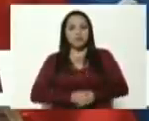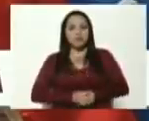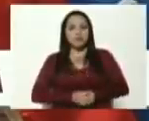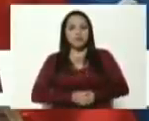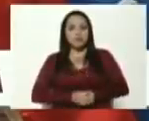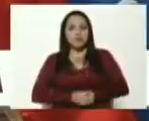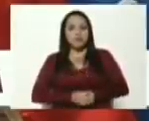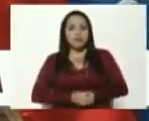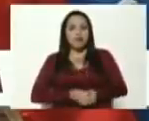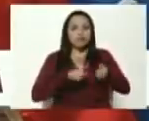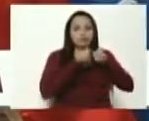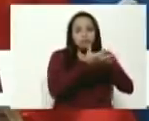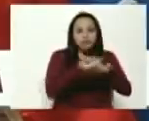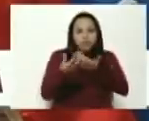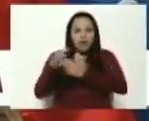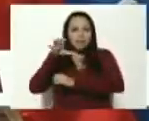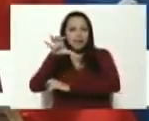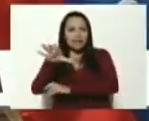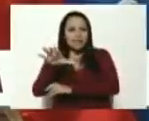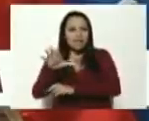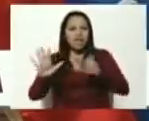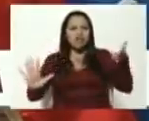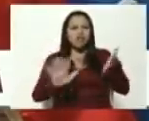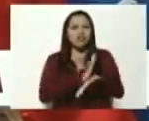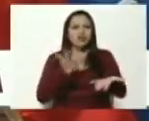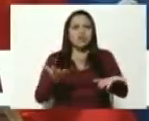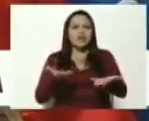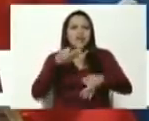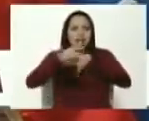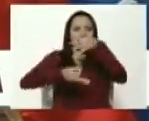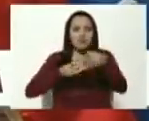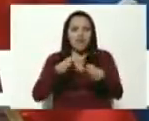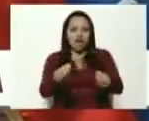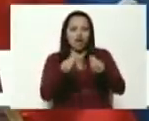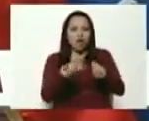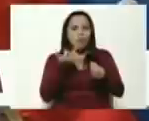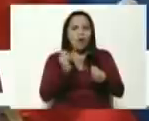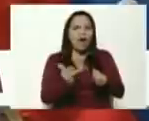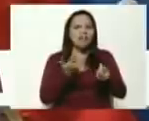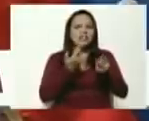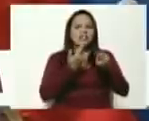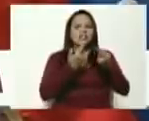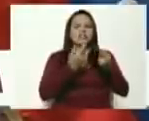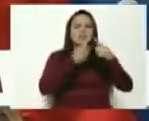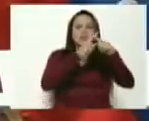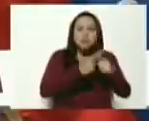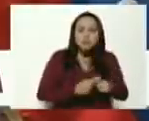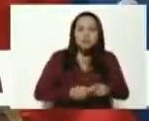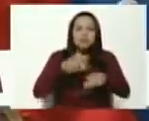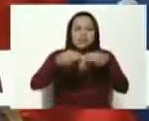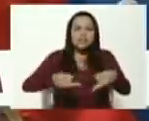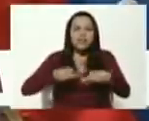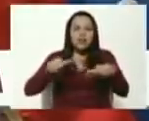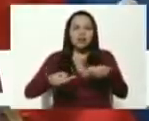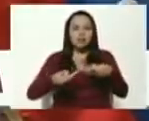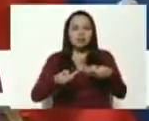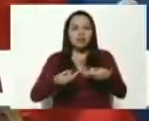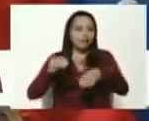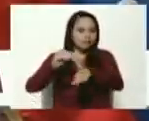país para, aparte de rendir el balance cotidiano, permanente, que siempre hacemos,